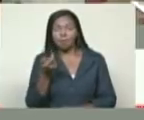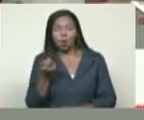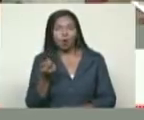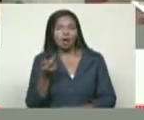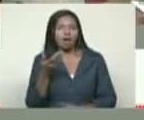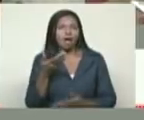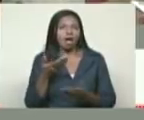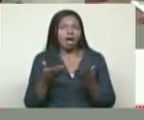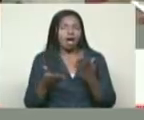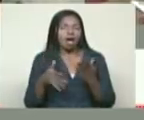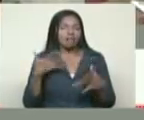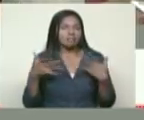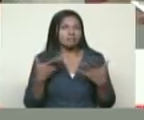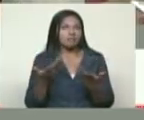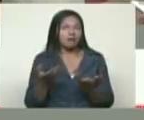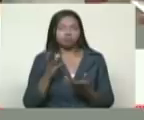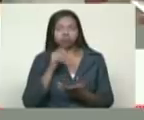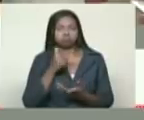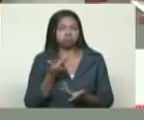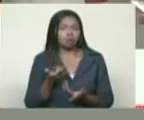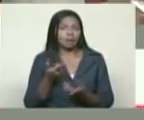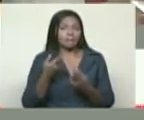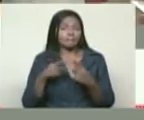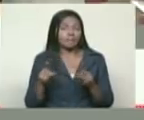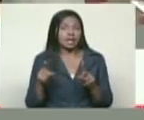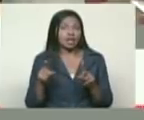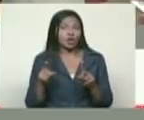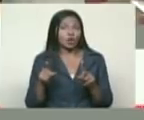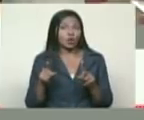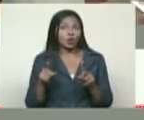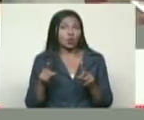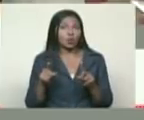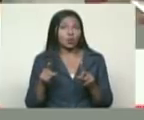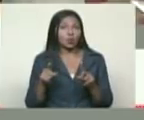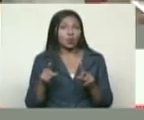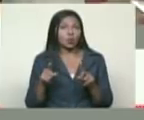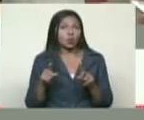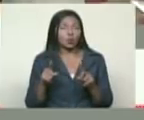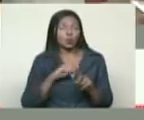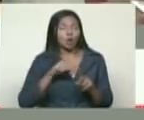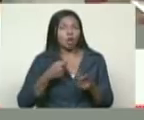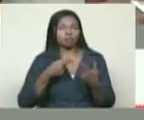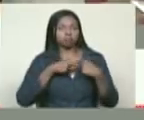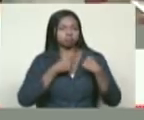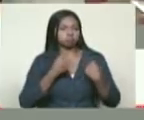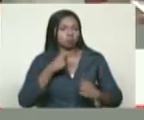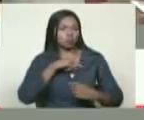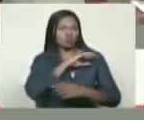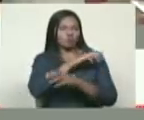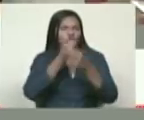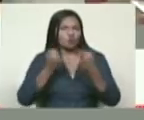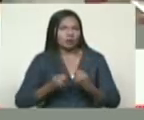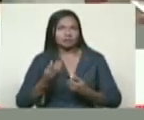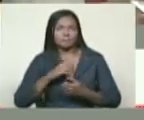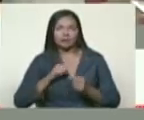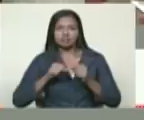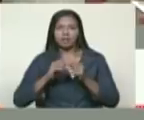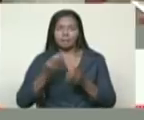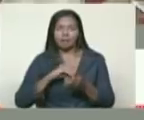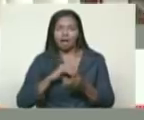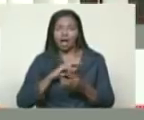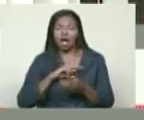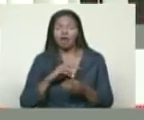de integración. Pero está el ALBA, que es nuestro corazón, es nuestra fuerza, y hay que mantenerla, porque